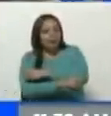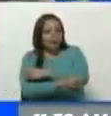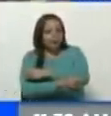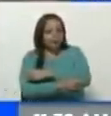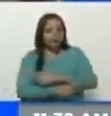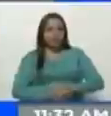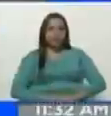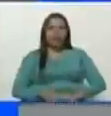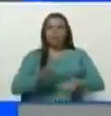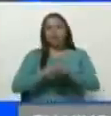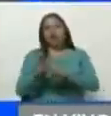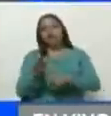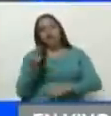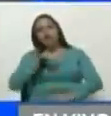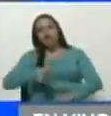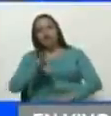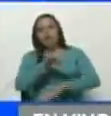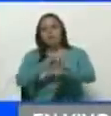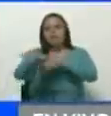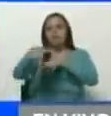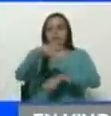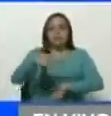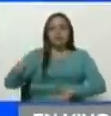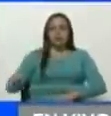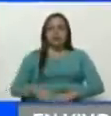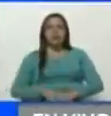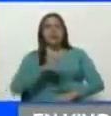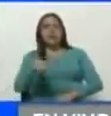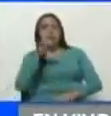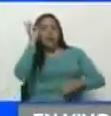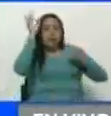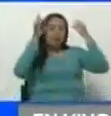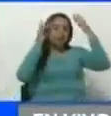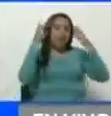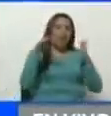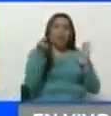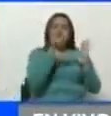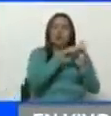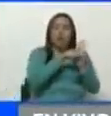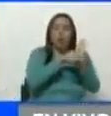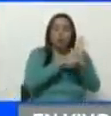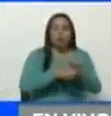resto de la vida. Y entonces se inventan una serie de normas.